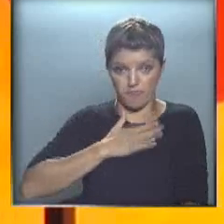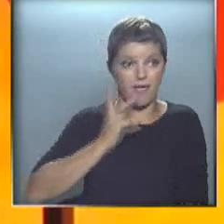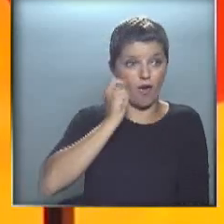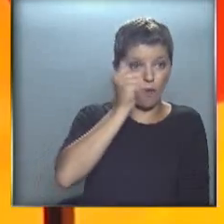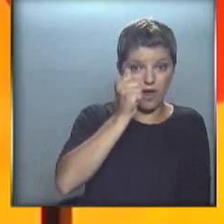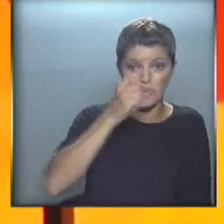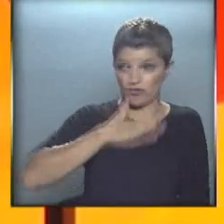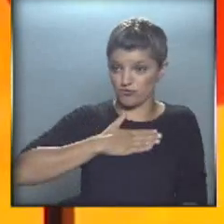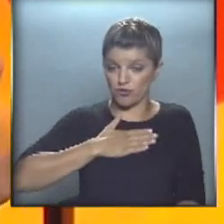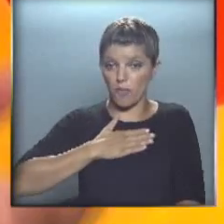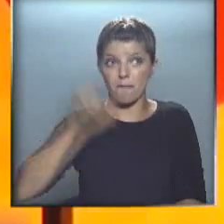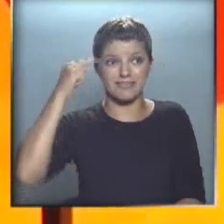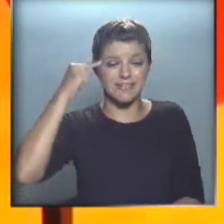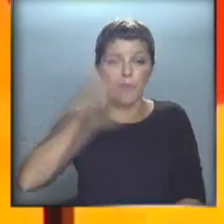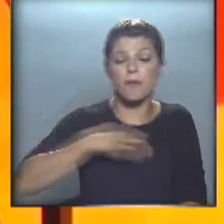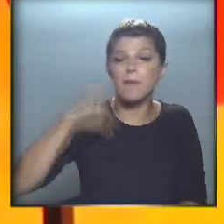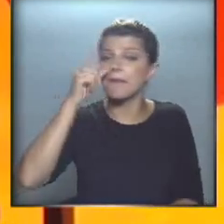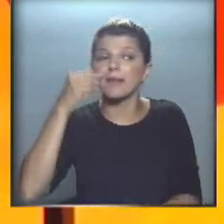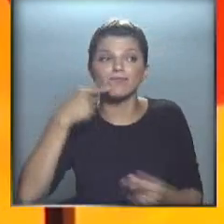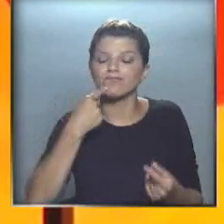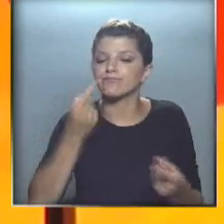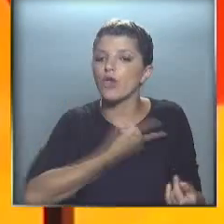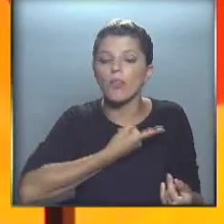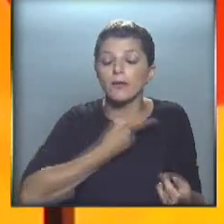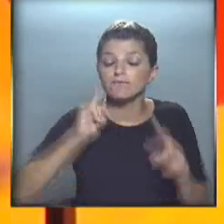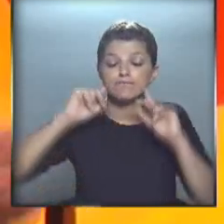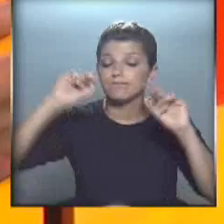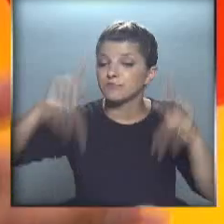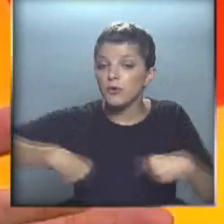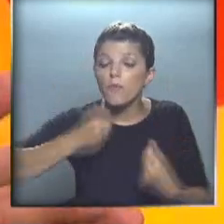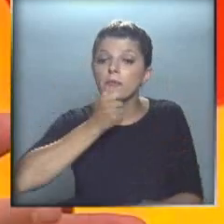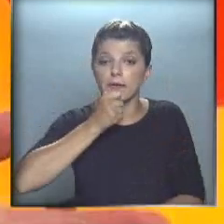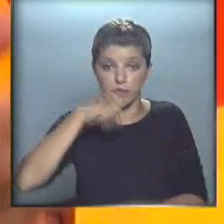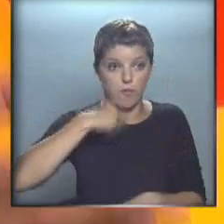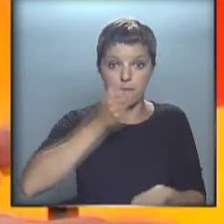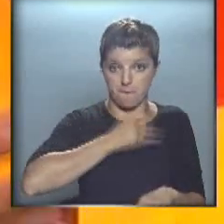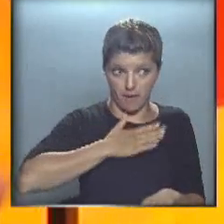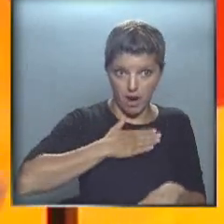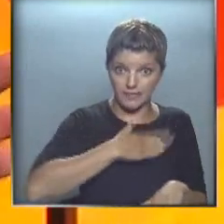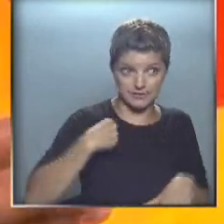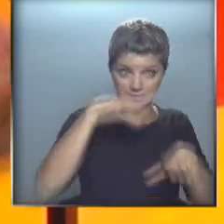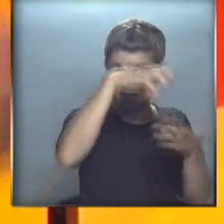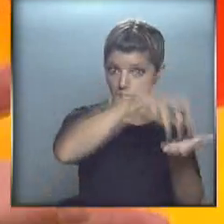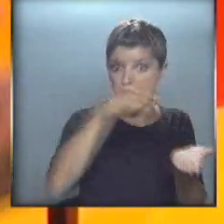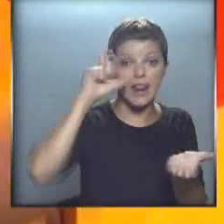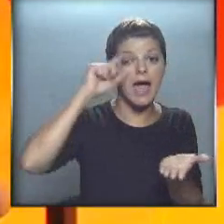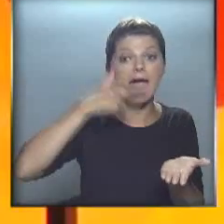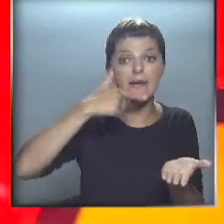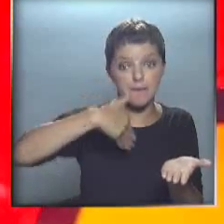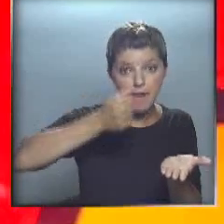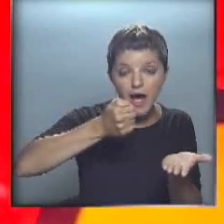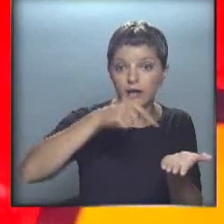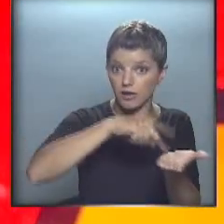Mis papás fueron desaparecidos por los militares. Mi mamá estuvo en ese lugar, por ejemplo, la ESMA, que era un centro clandestino de